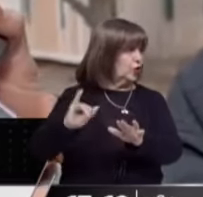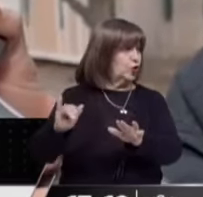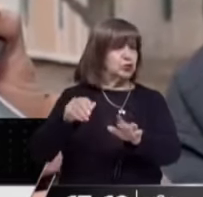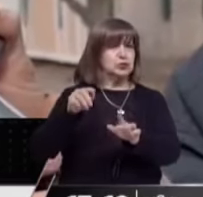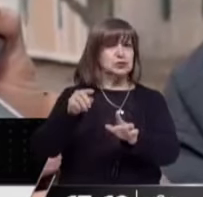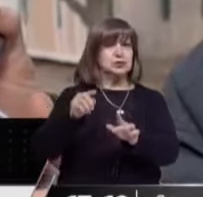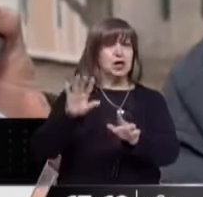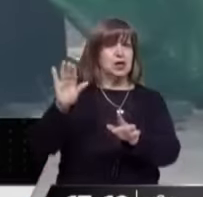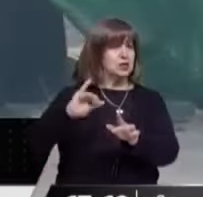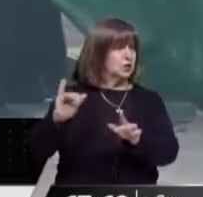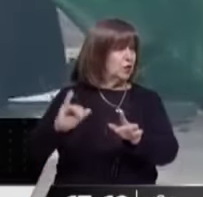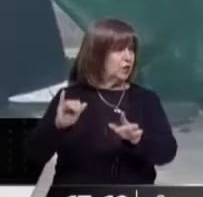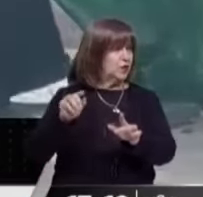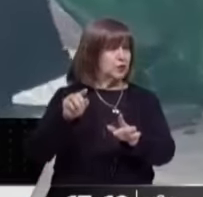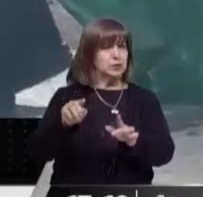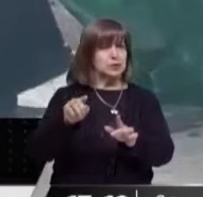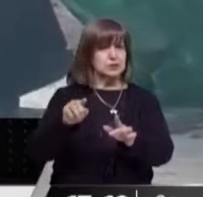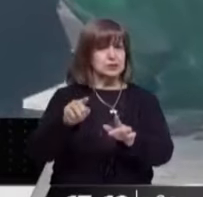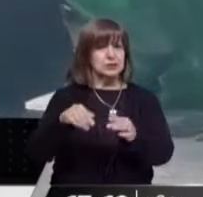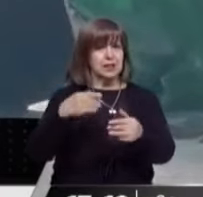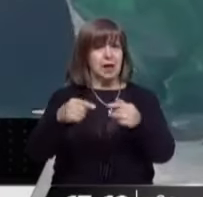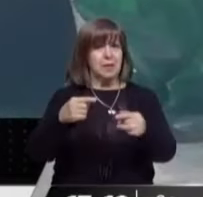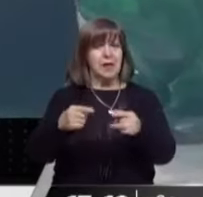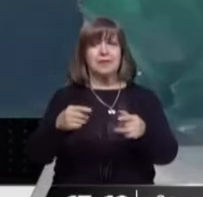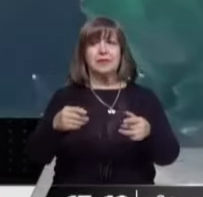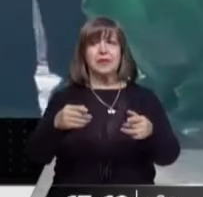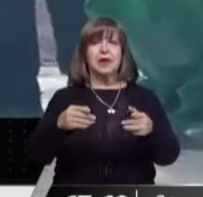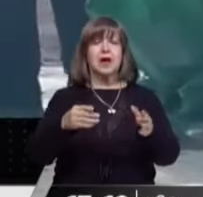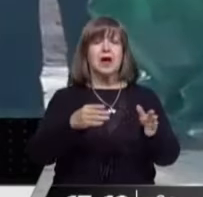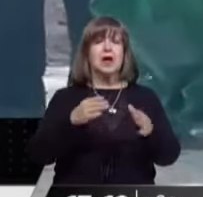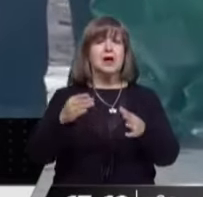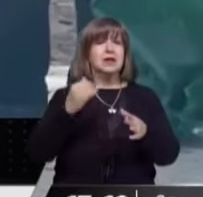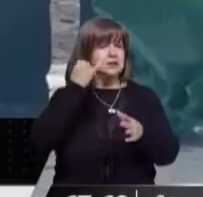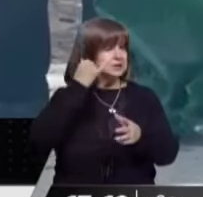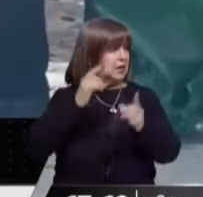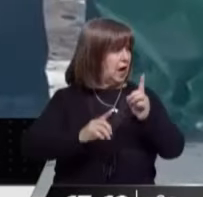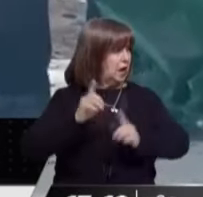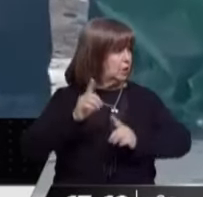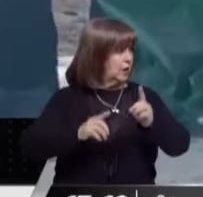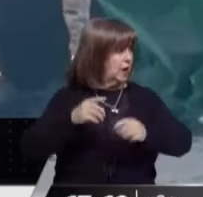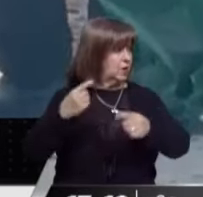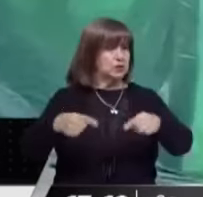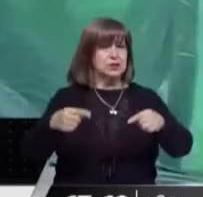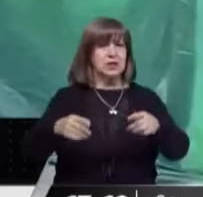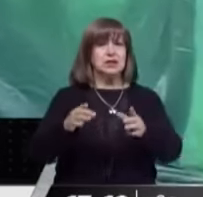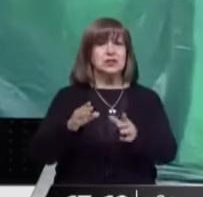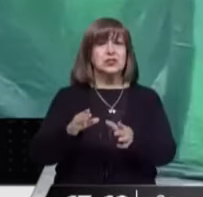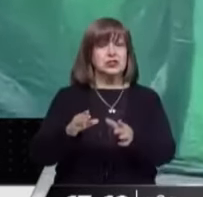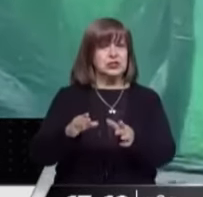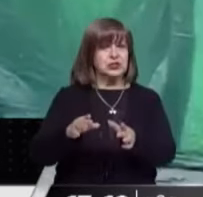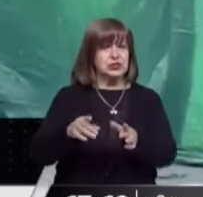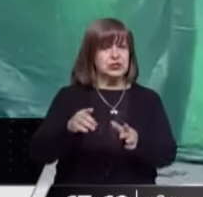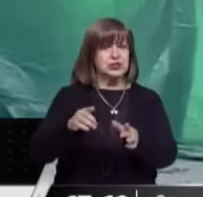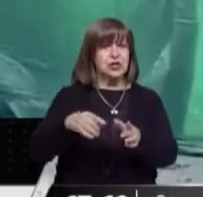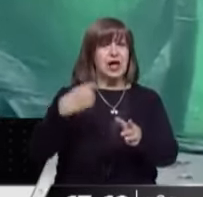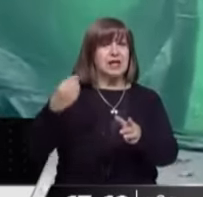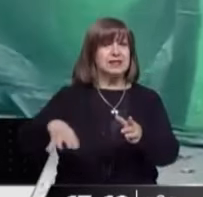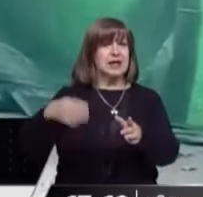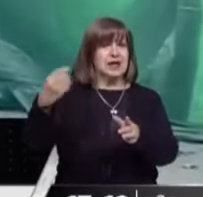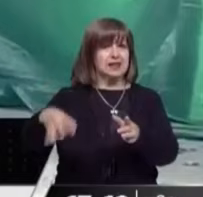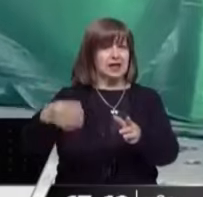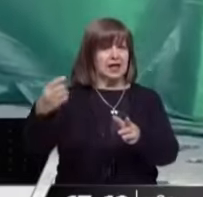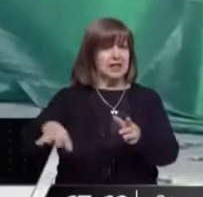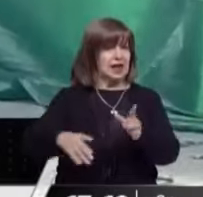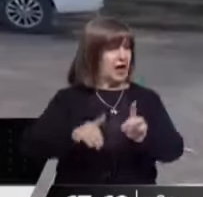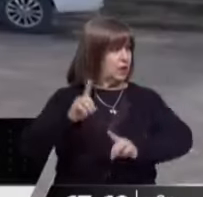la posición final acá en el Parque Sur del vehículo. En el trayecto fueron descartándose algunos elementos, situación que estábamos por corroborar porque fueron arrojando